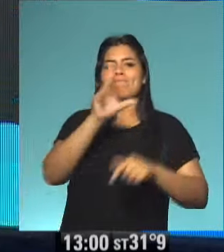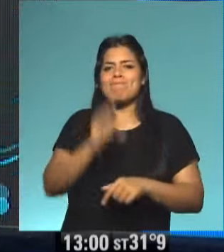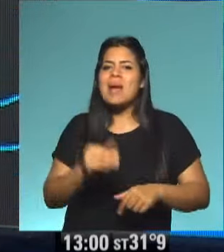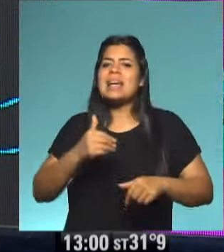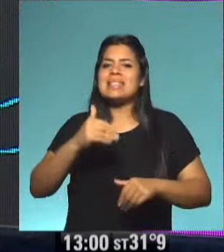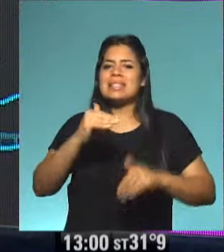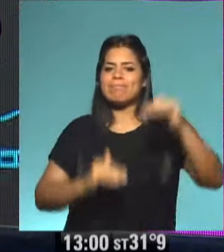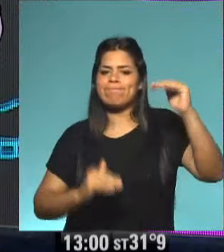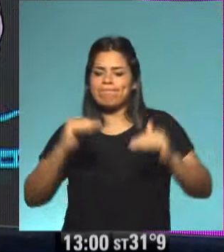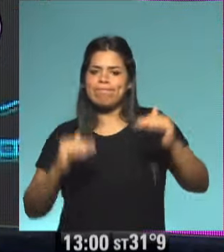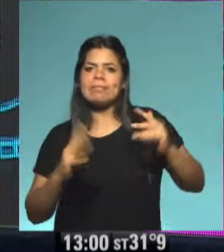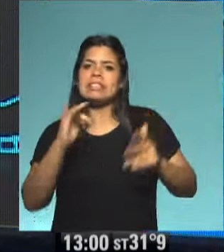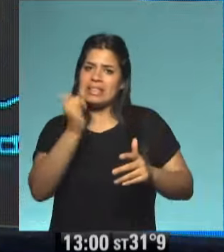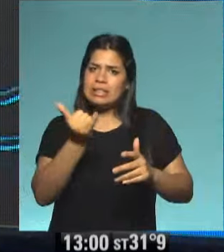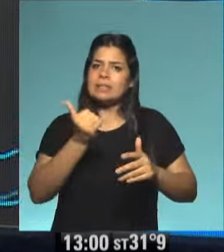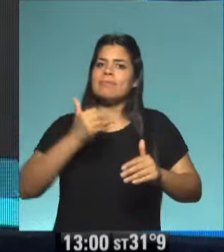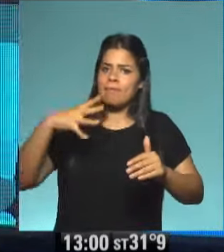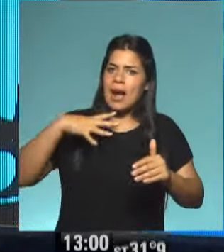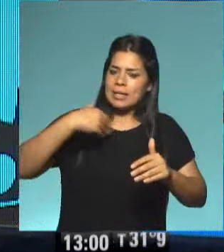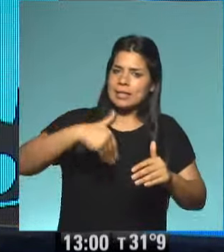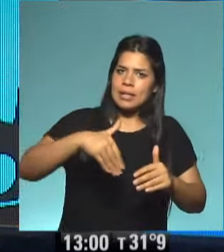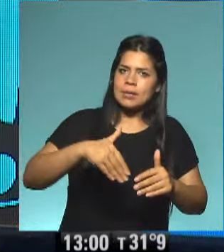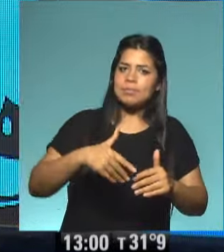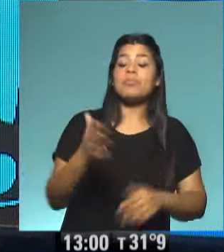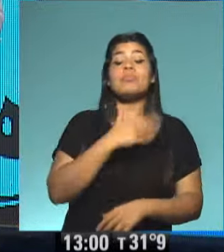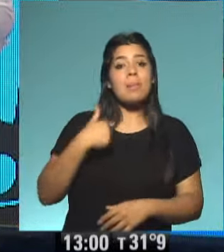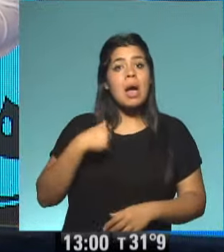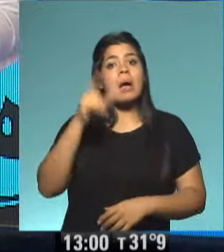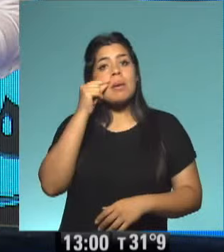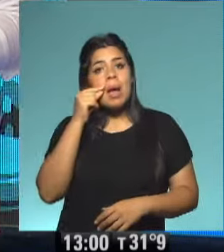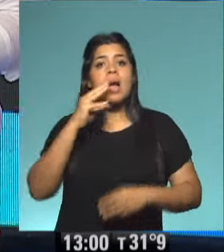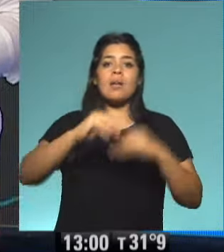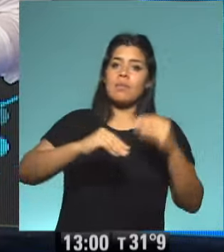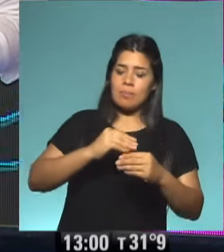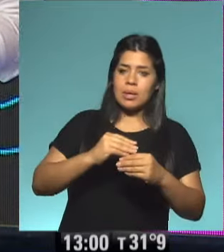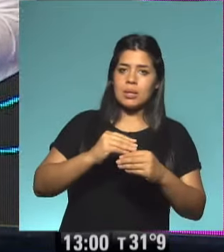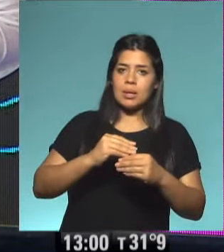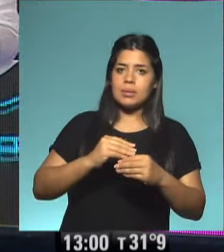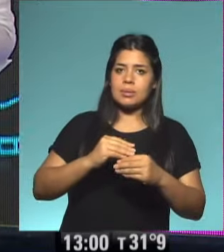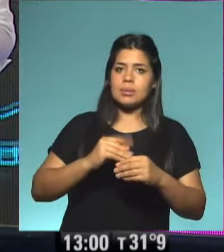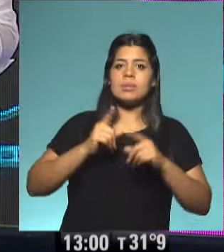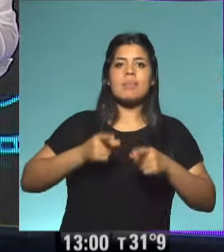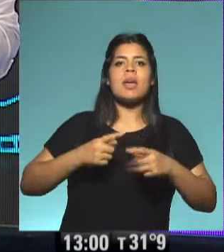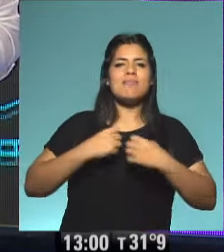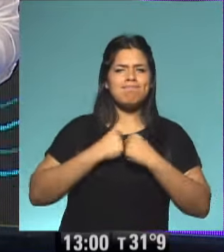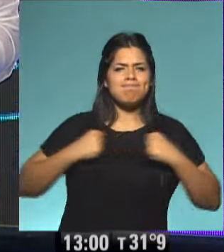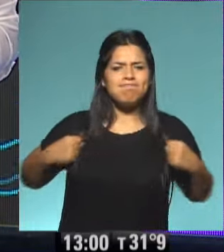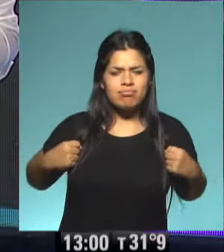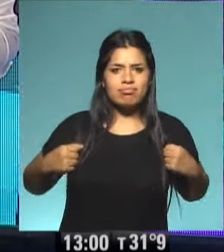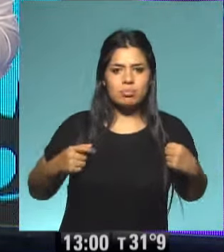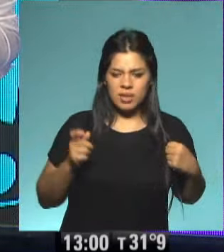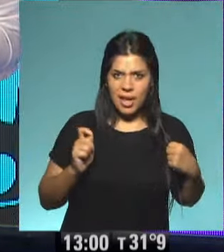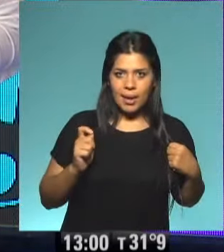por sanar, por construir igualdad, a las mamás, a los papás, a las familias y a nuestros héroes que son los